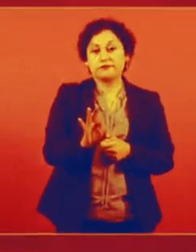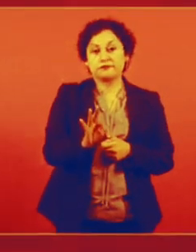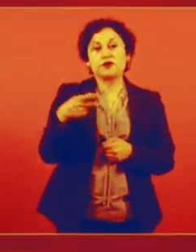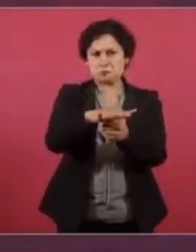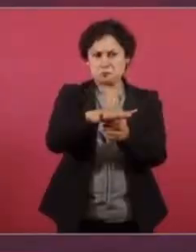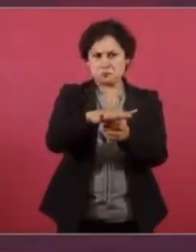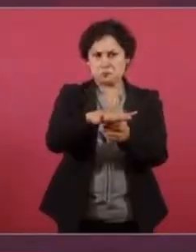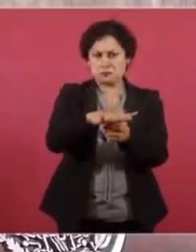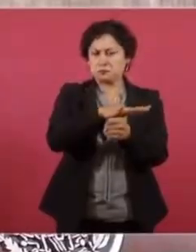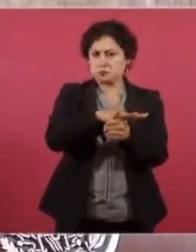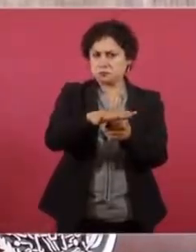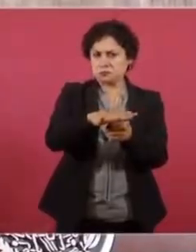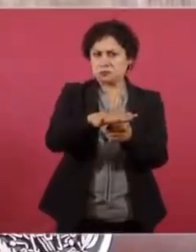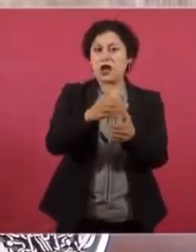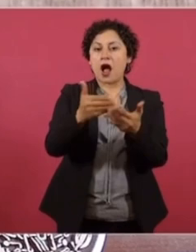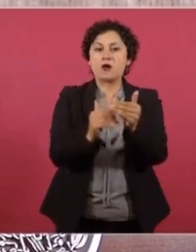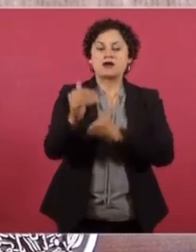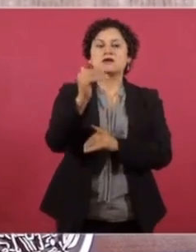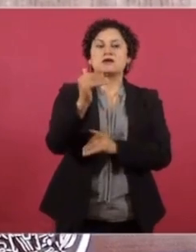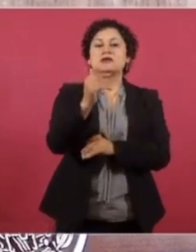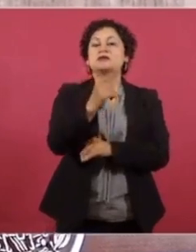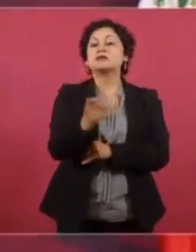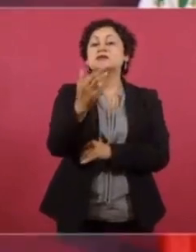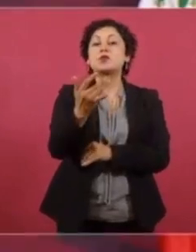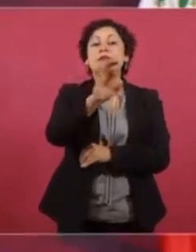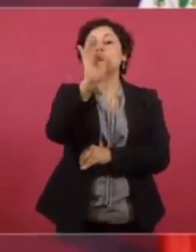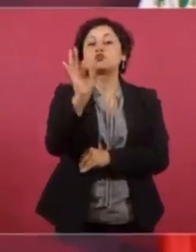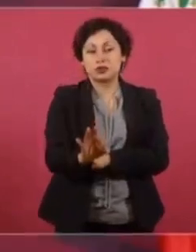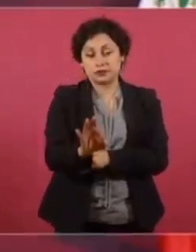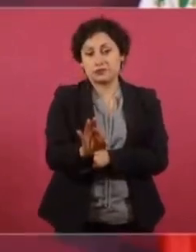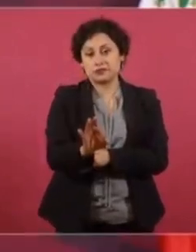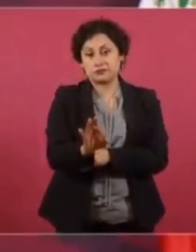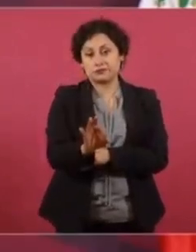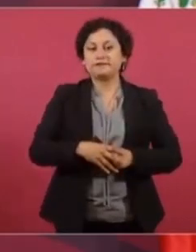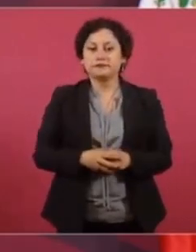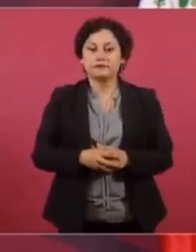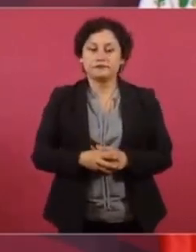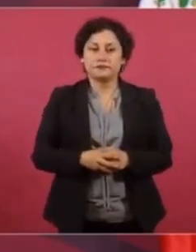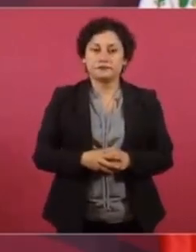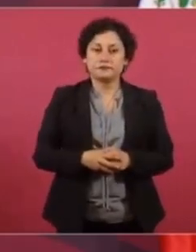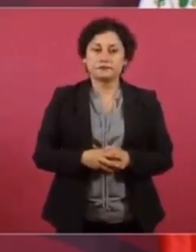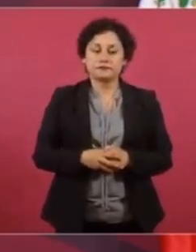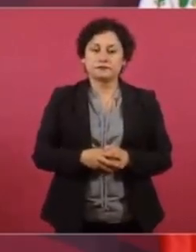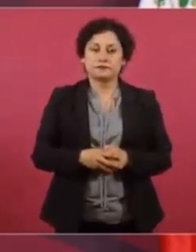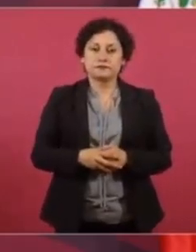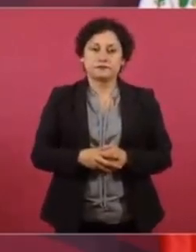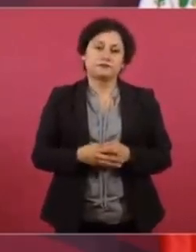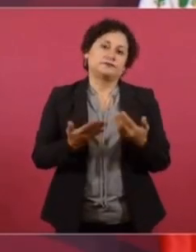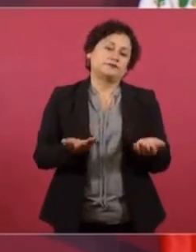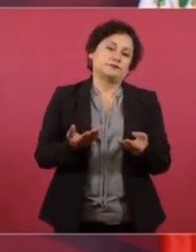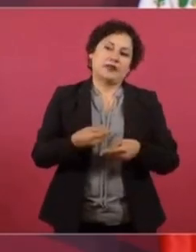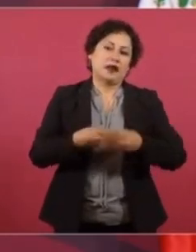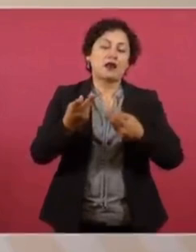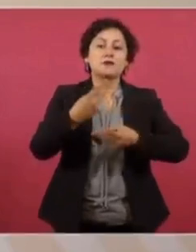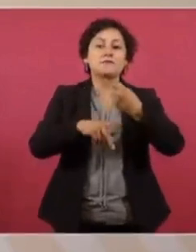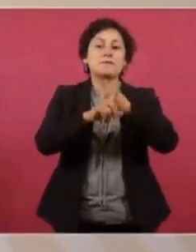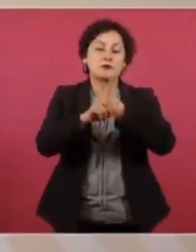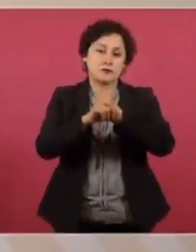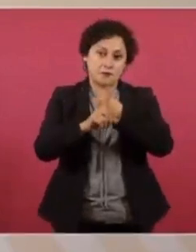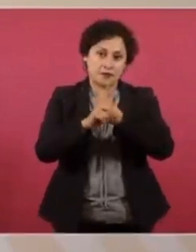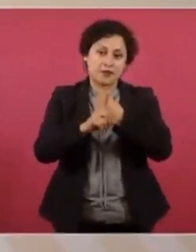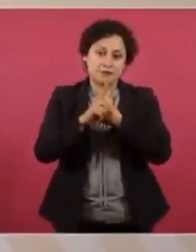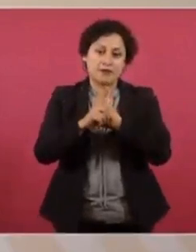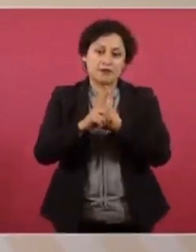de su capacidad tiene una sobresaturación todavía del 50% y ya hay problemas